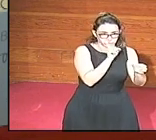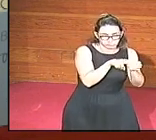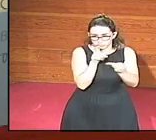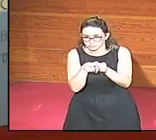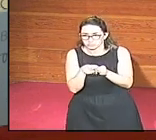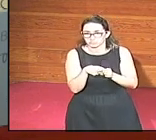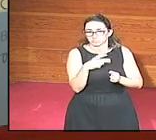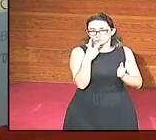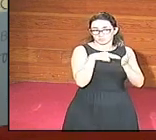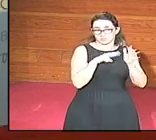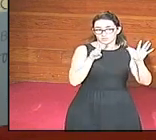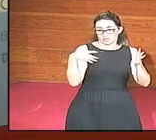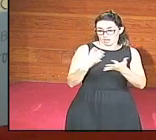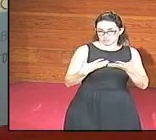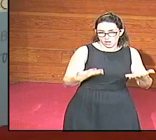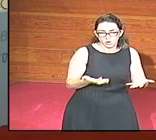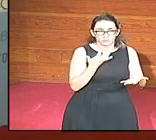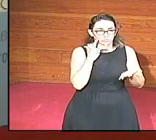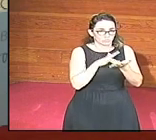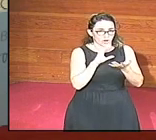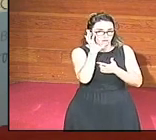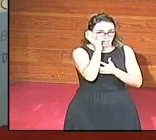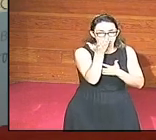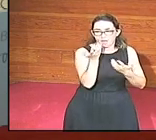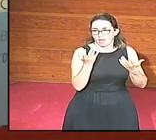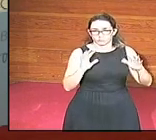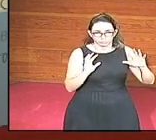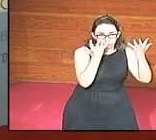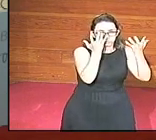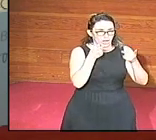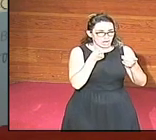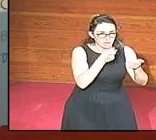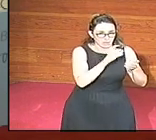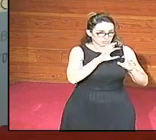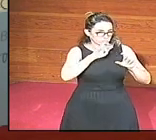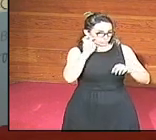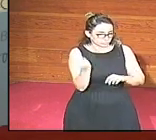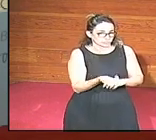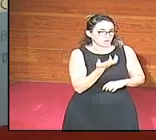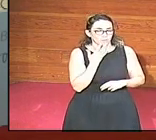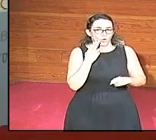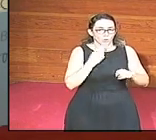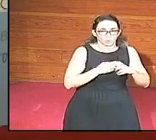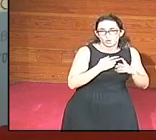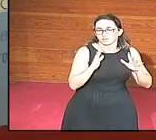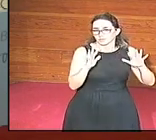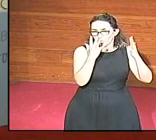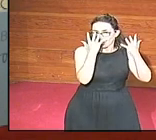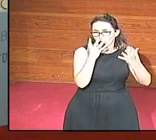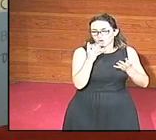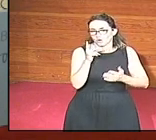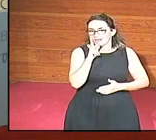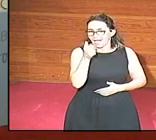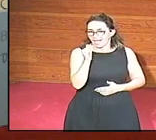cubierto desastres naturales, cambios políticos, levantamientos, revoluciones y guerras en países como Honduras, El Salvador, Haití, Bolivia, Kosovo,